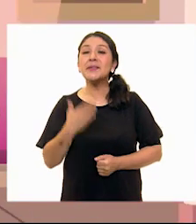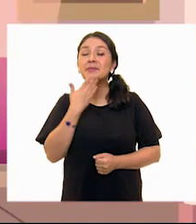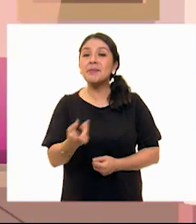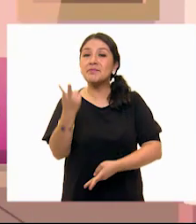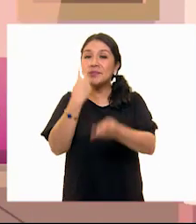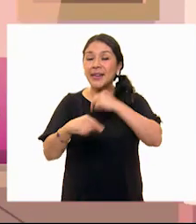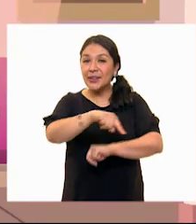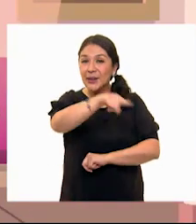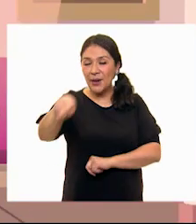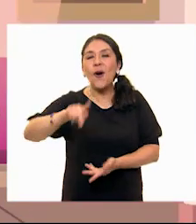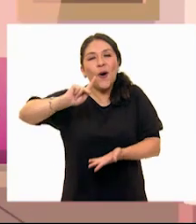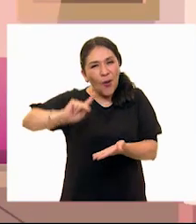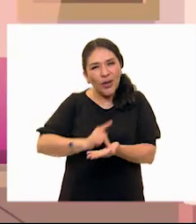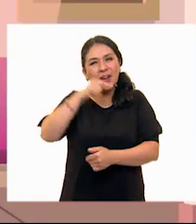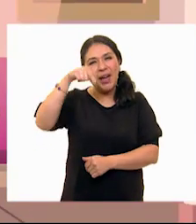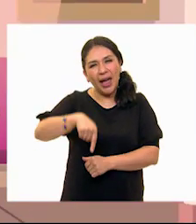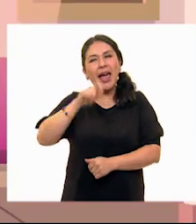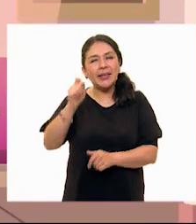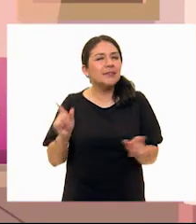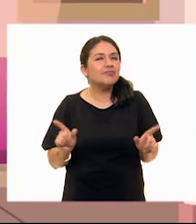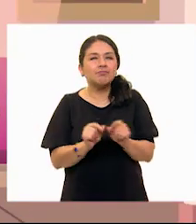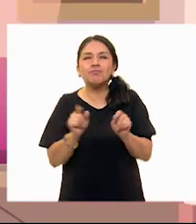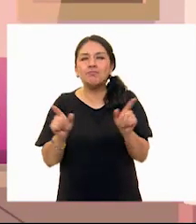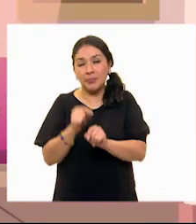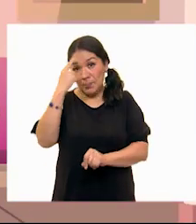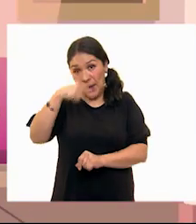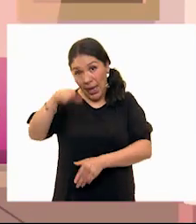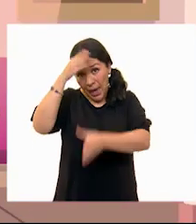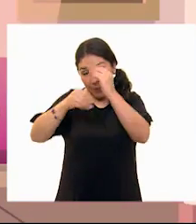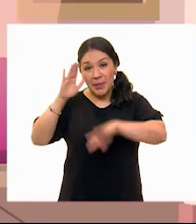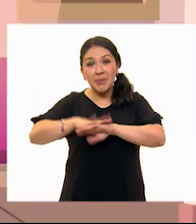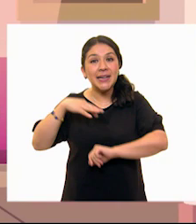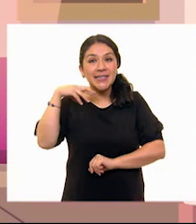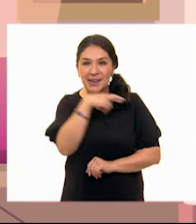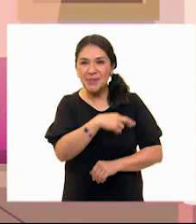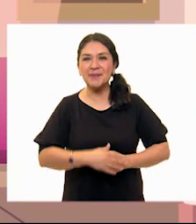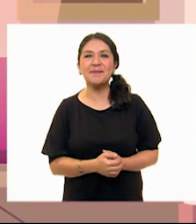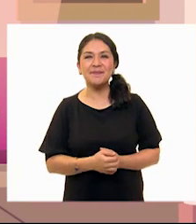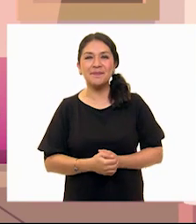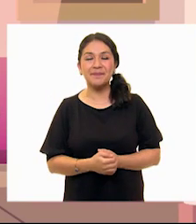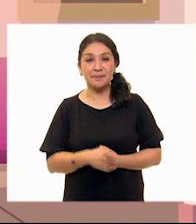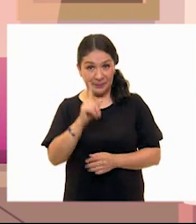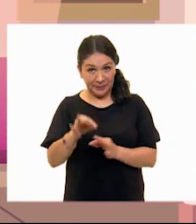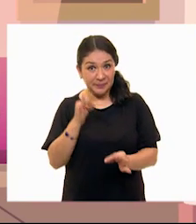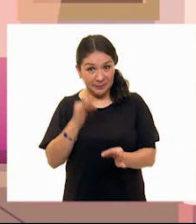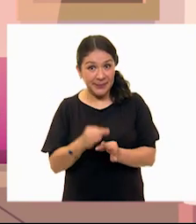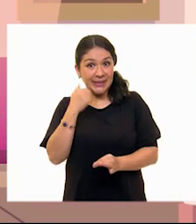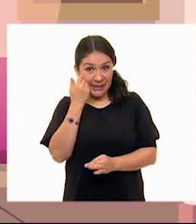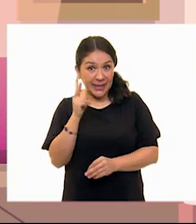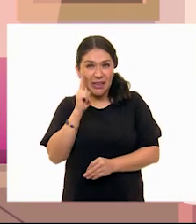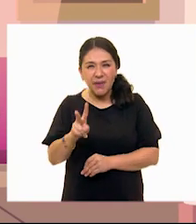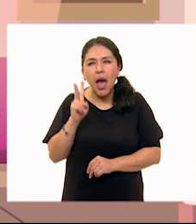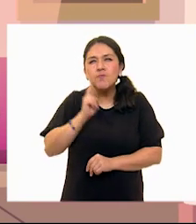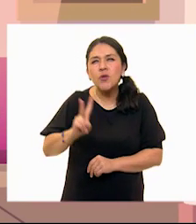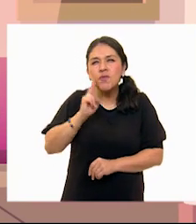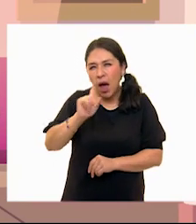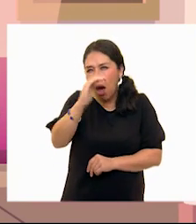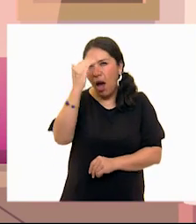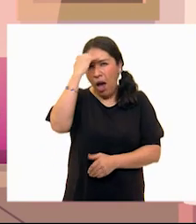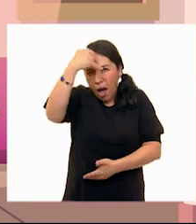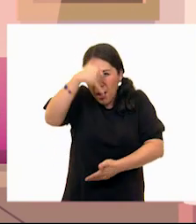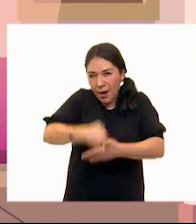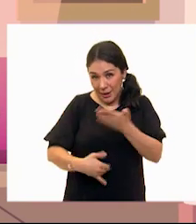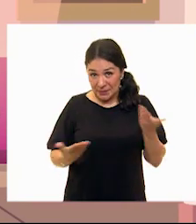Bienvenidos y bienvenidas una vez más a nuestra cápsula de Aprende Rápido. ¿Están listos y listas para probar sus